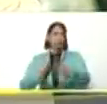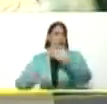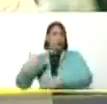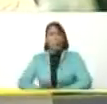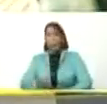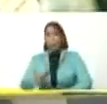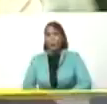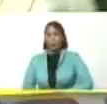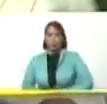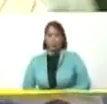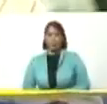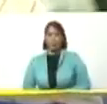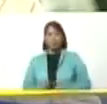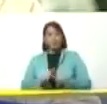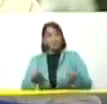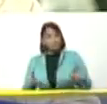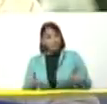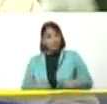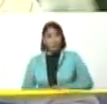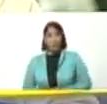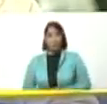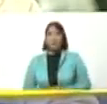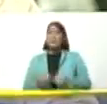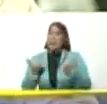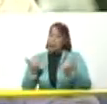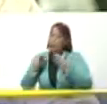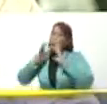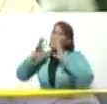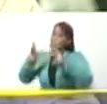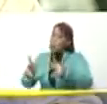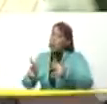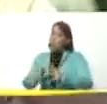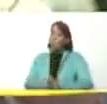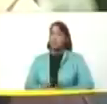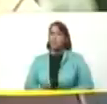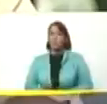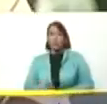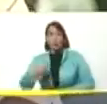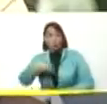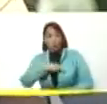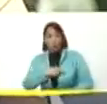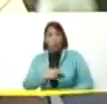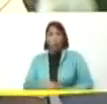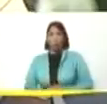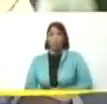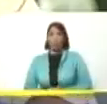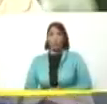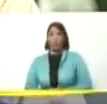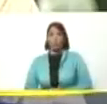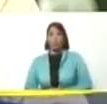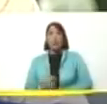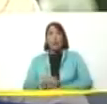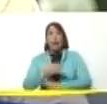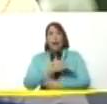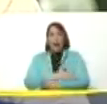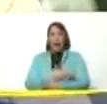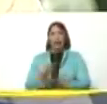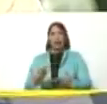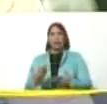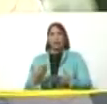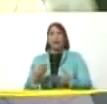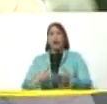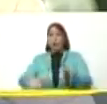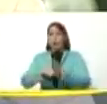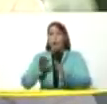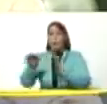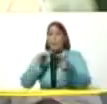importante. Pero ahora le quiero decir, señor presidente, que nosotros, antes de caer con la explicación de Fitben, quiero decirle